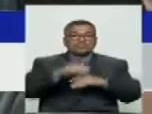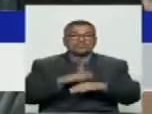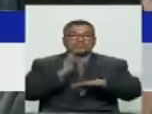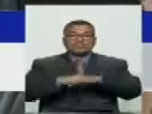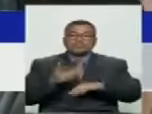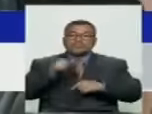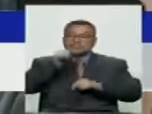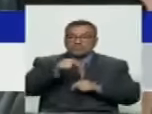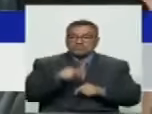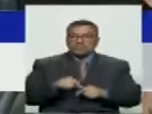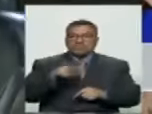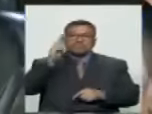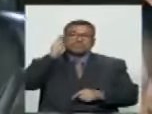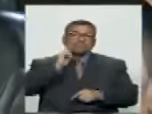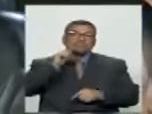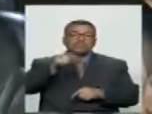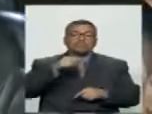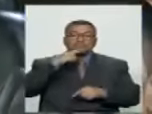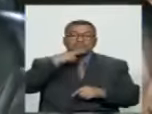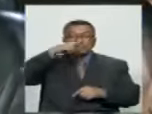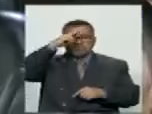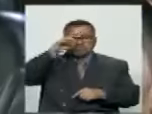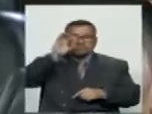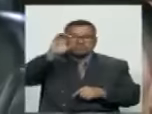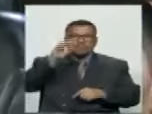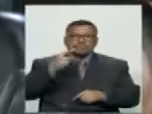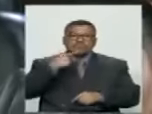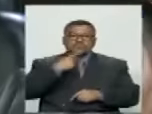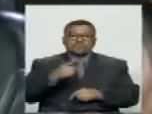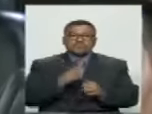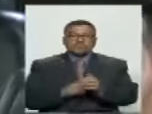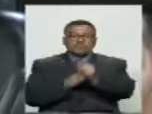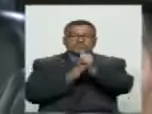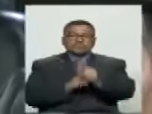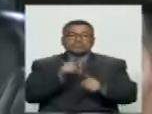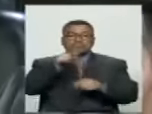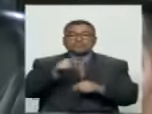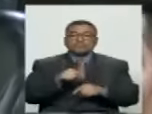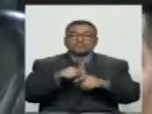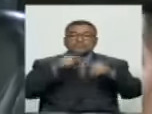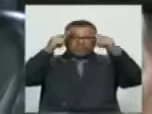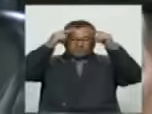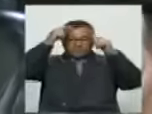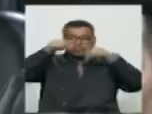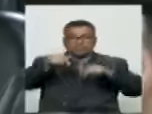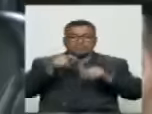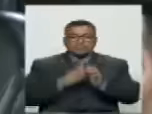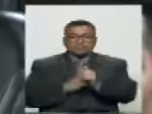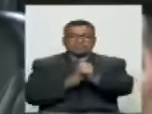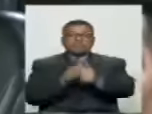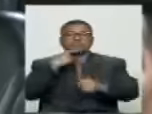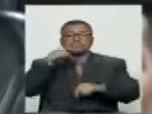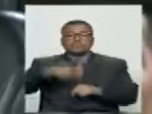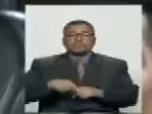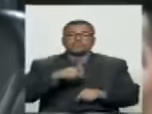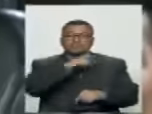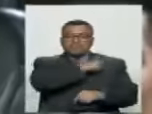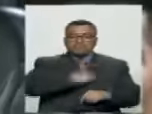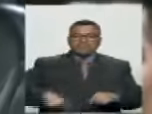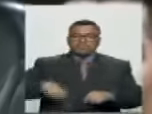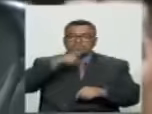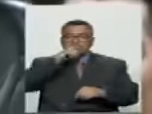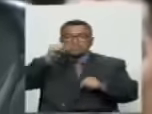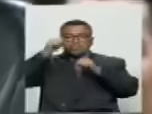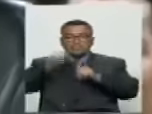así Bolívar, el padre de la patria, nos los orientó. Así el comandante Hugo Chávez nos los orientó y así el presidente